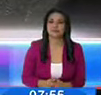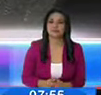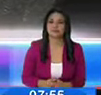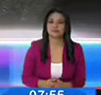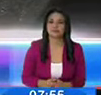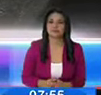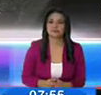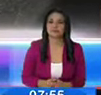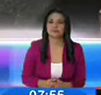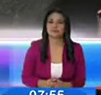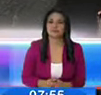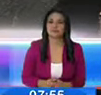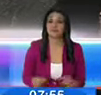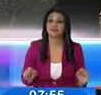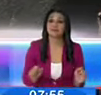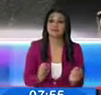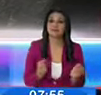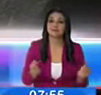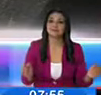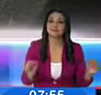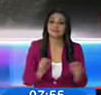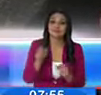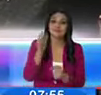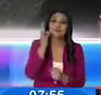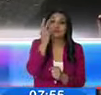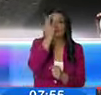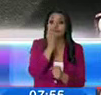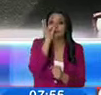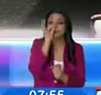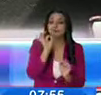casa, con ojitos colores de